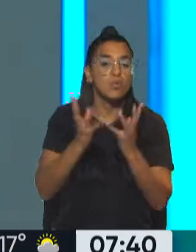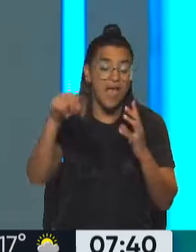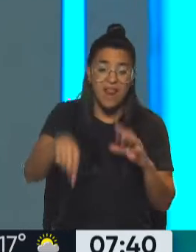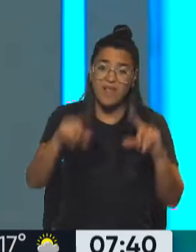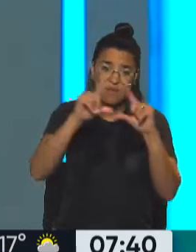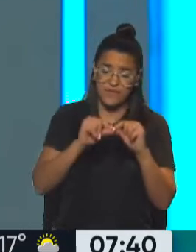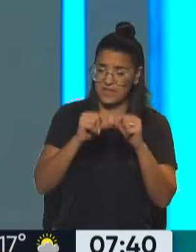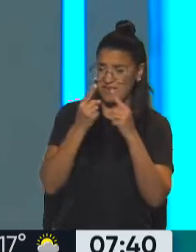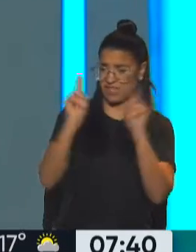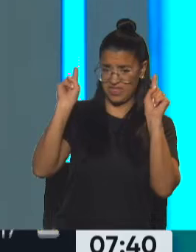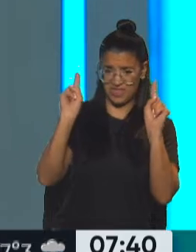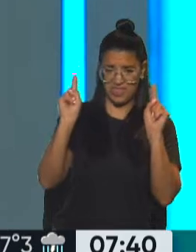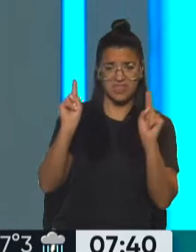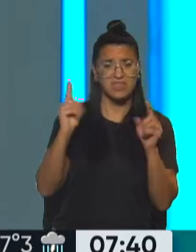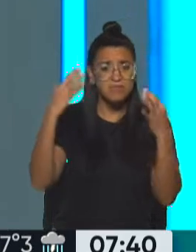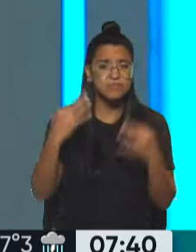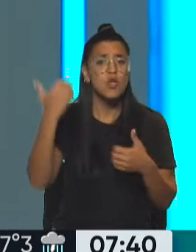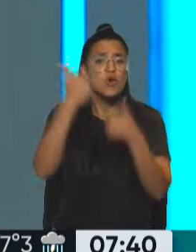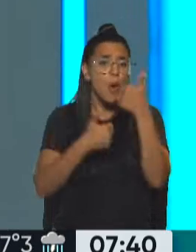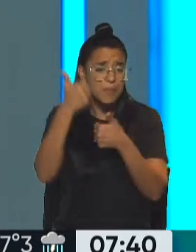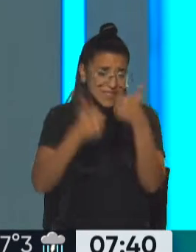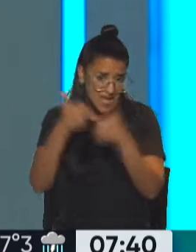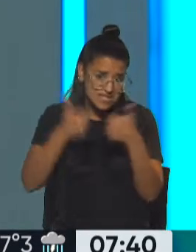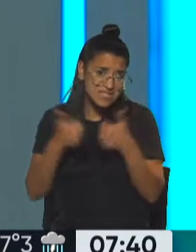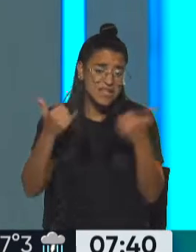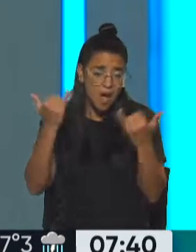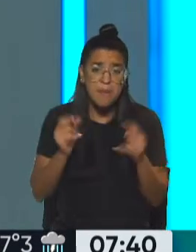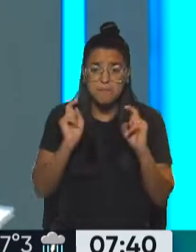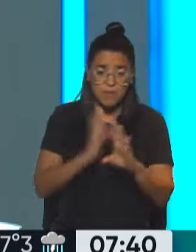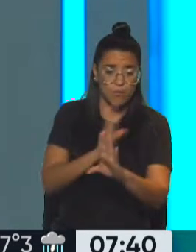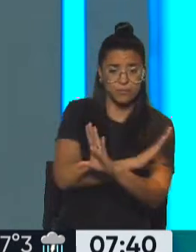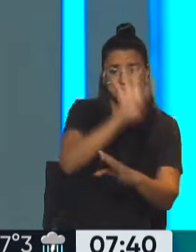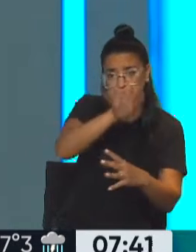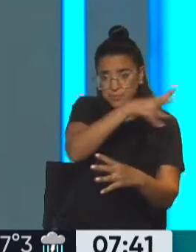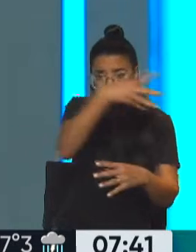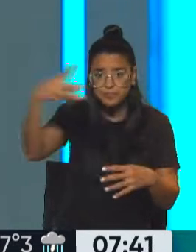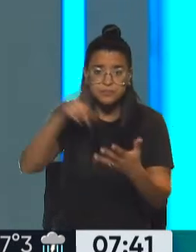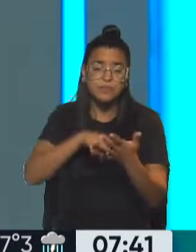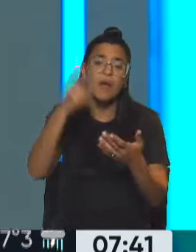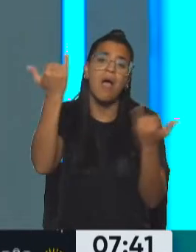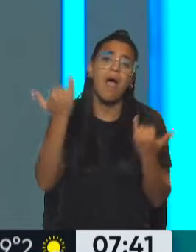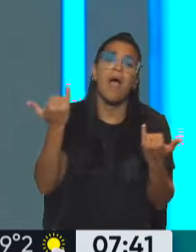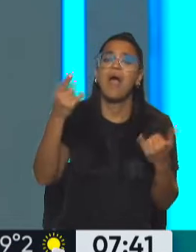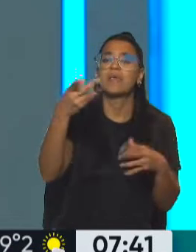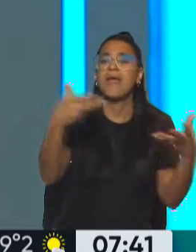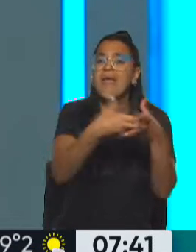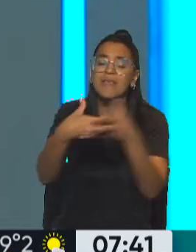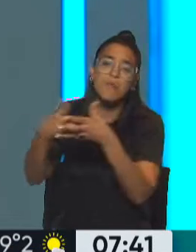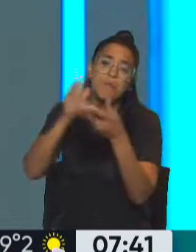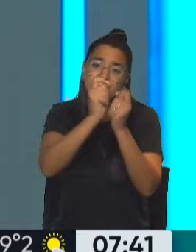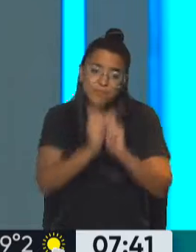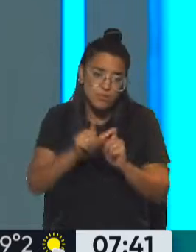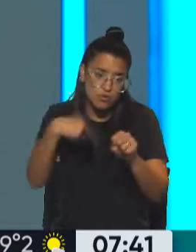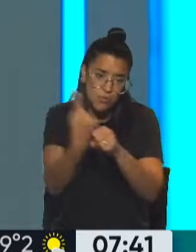fecha totalmente atípica, con plena competencia, justamente como lo indicaba el cronograma de las distintas federaciones. No se pudo modificar